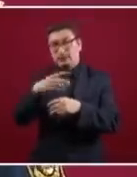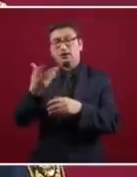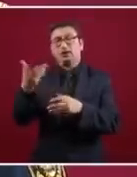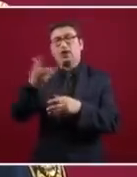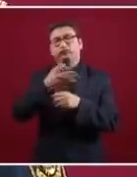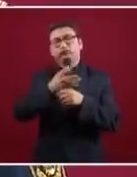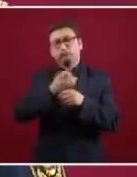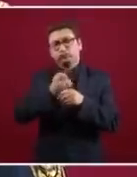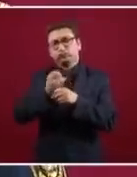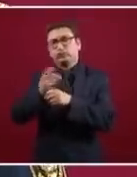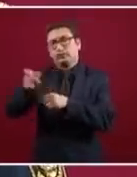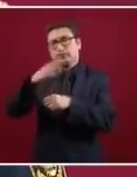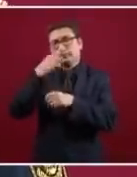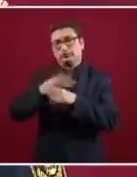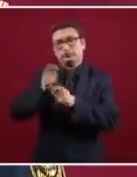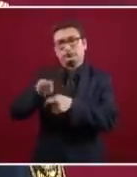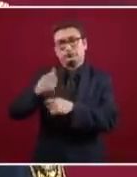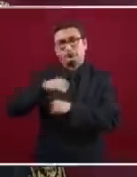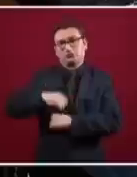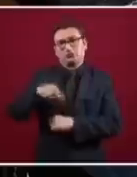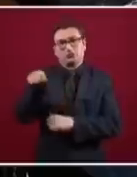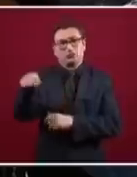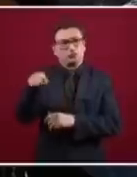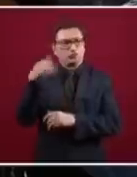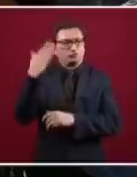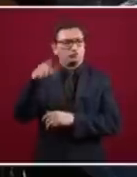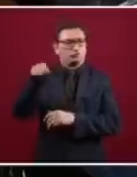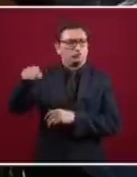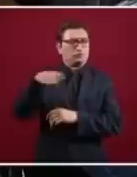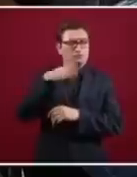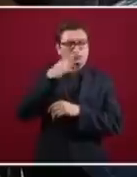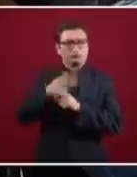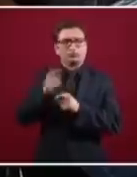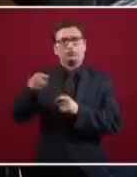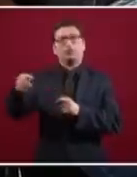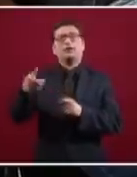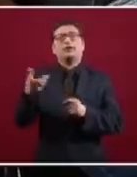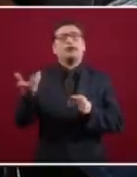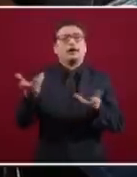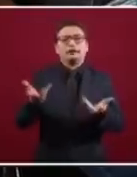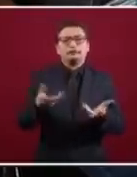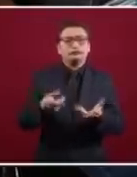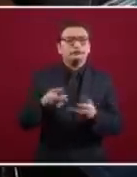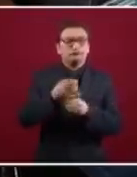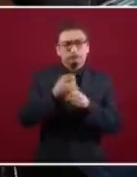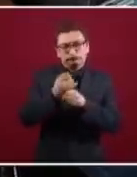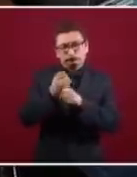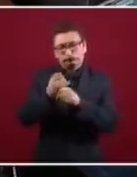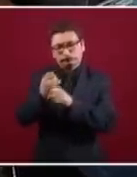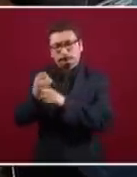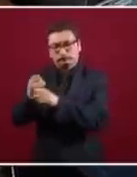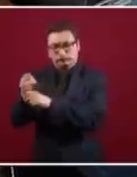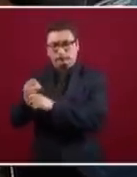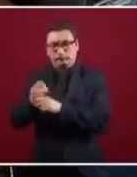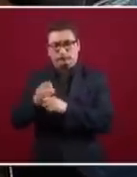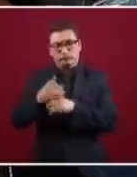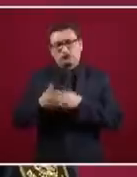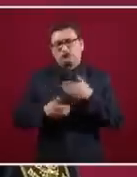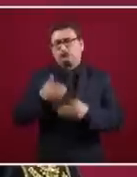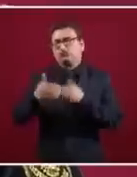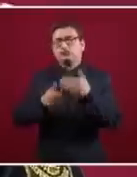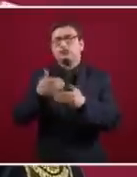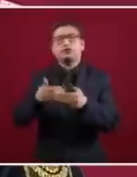no le corresponderá a esta instancia puedes realizar las investigaciones para poder